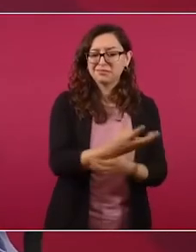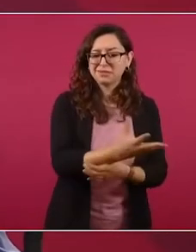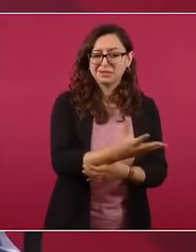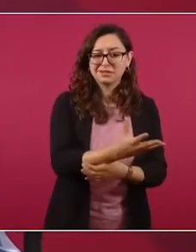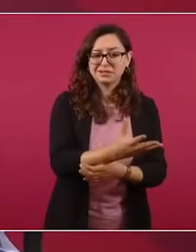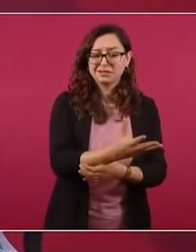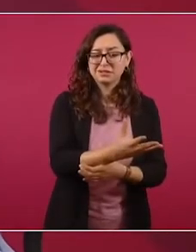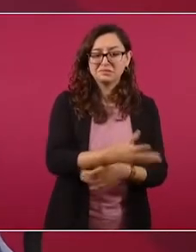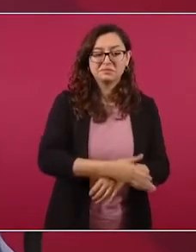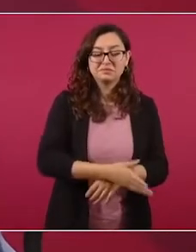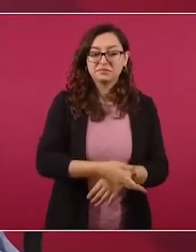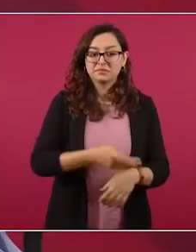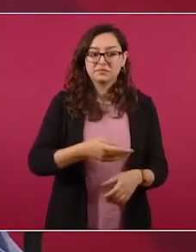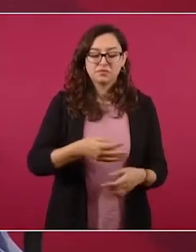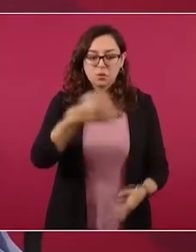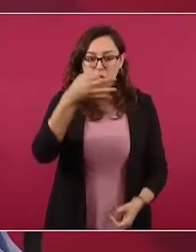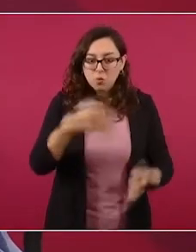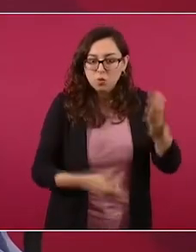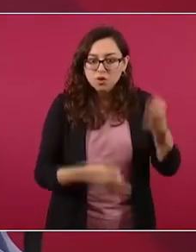No se sentenciaba.